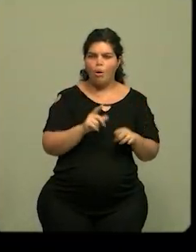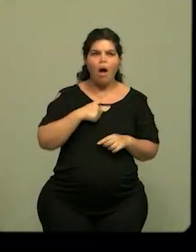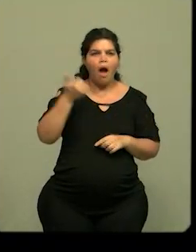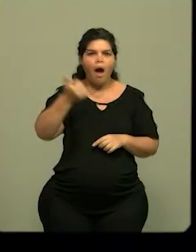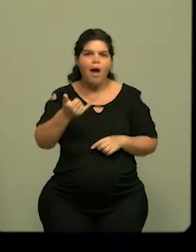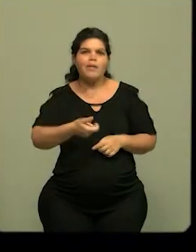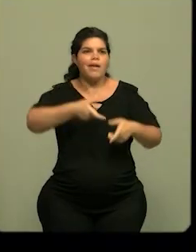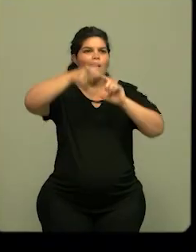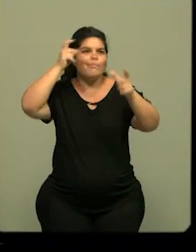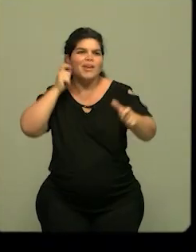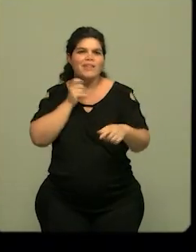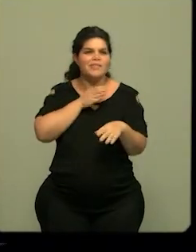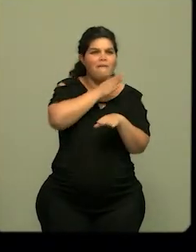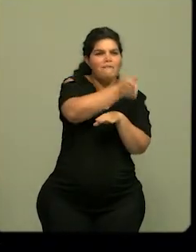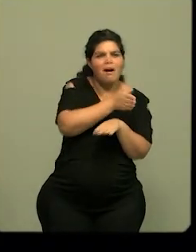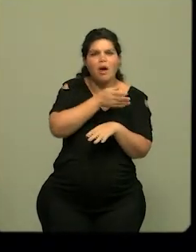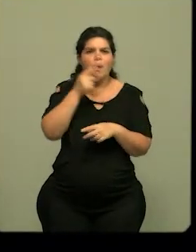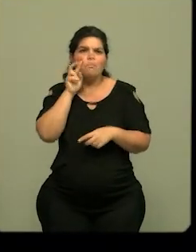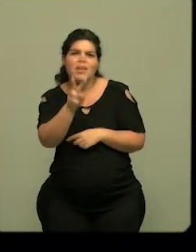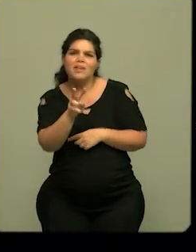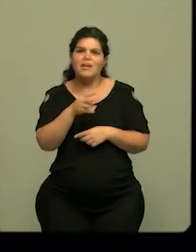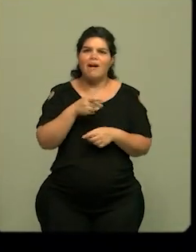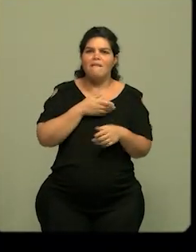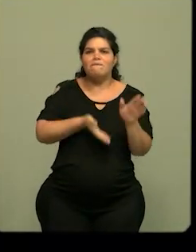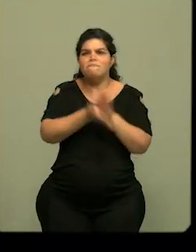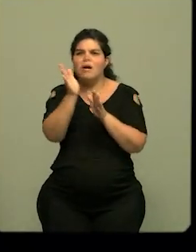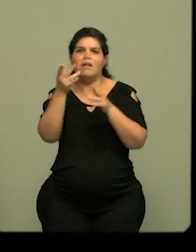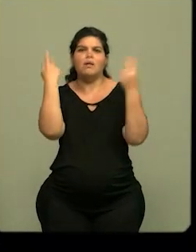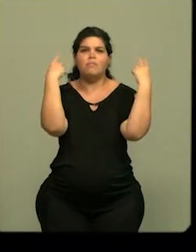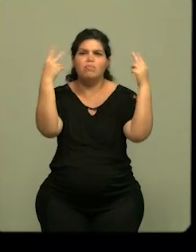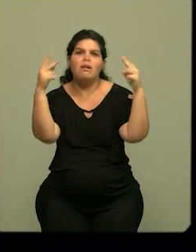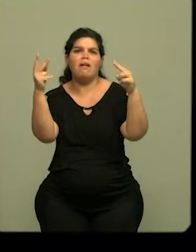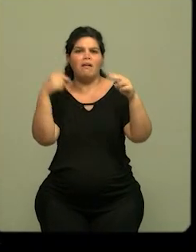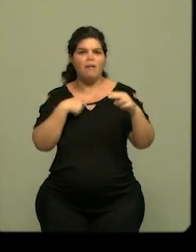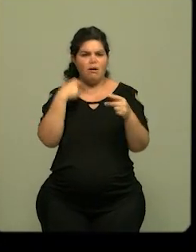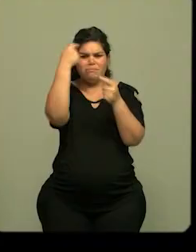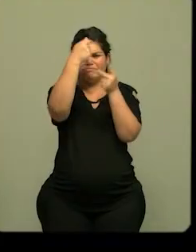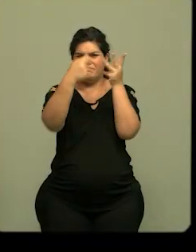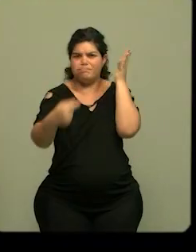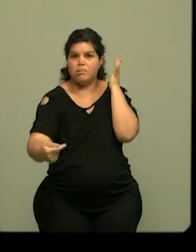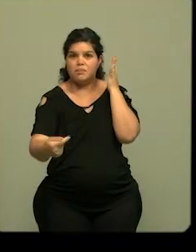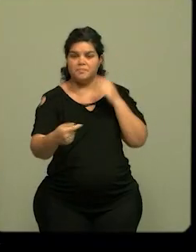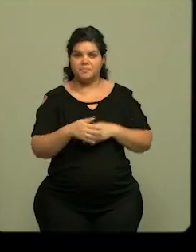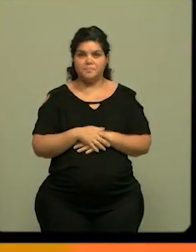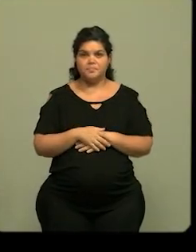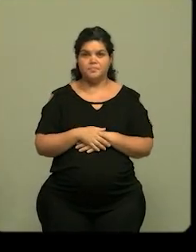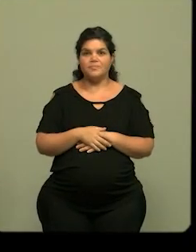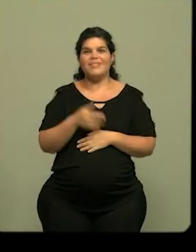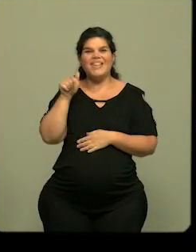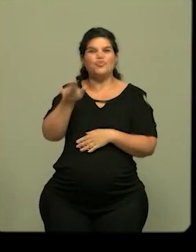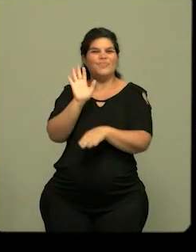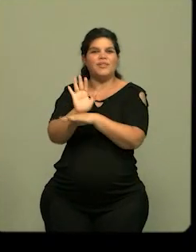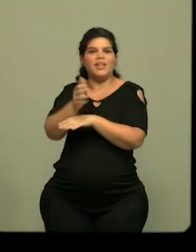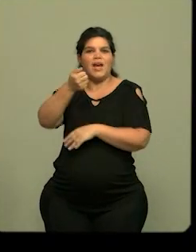Ser partícipe también de esa experiencia, y algo que nos marcó mucho fue la pandemia. Sí, Después de la pandemia hubo como